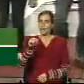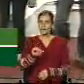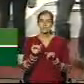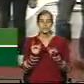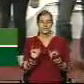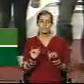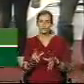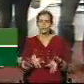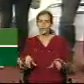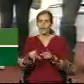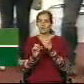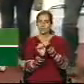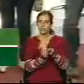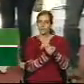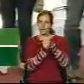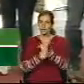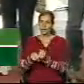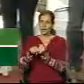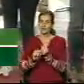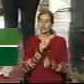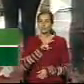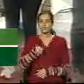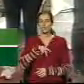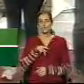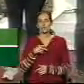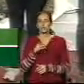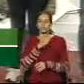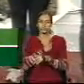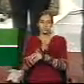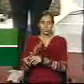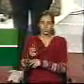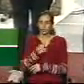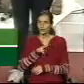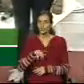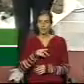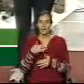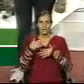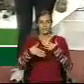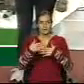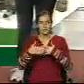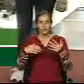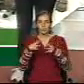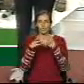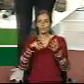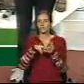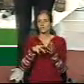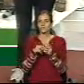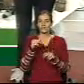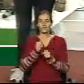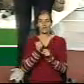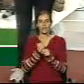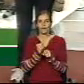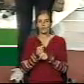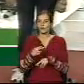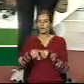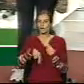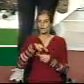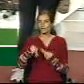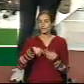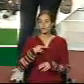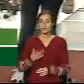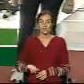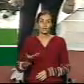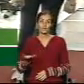acá, desde el Delta, donde lo hemos estado recorriendo, hemos estado avanzando en todo lo que son las obras de la revolución.